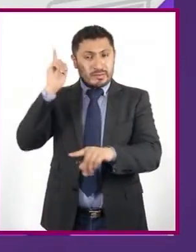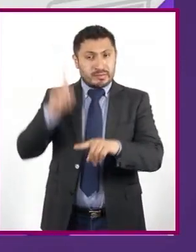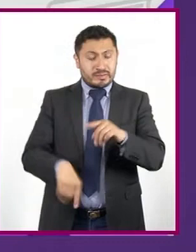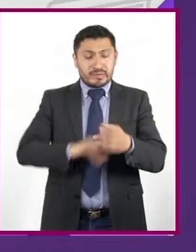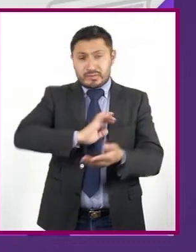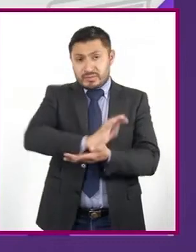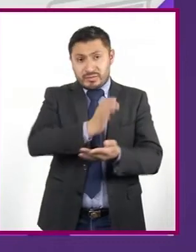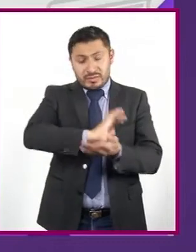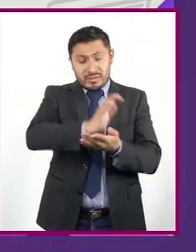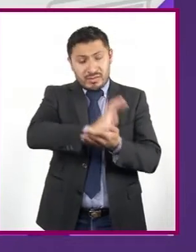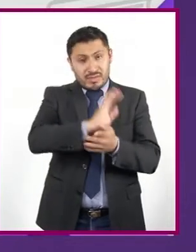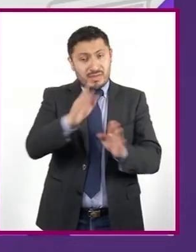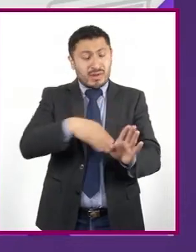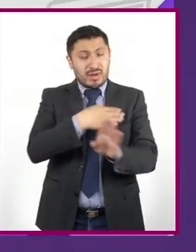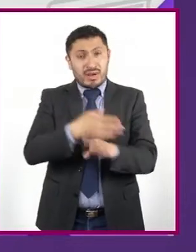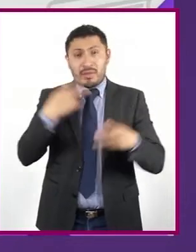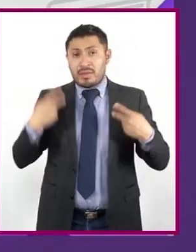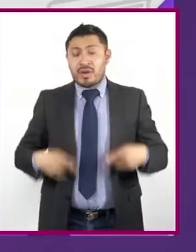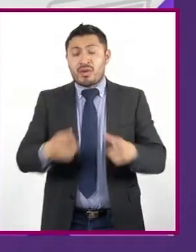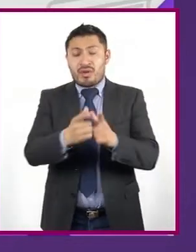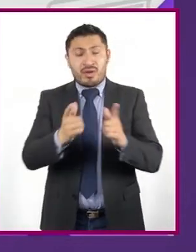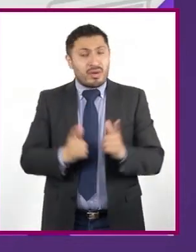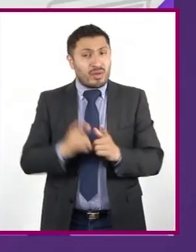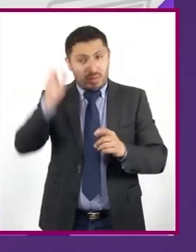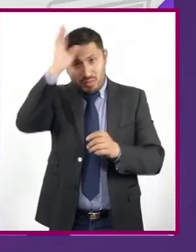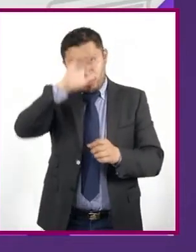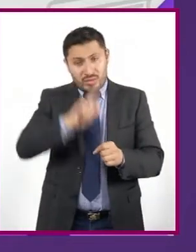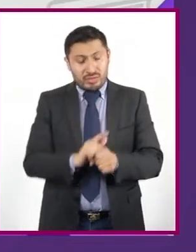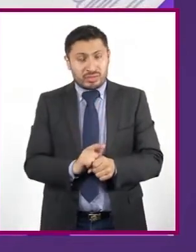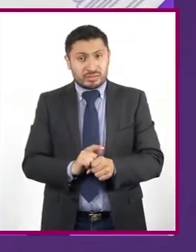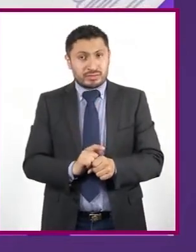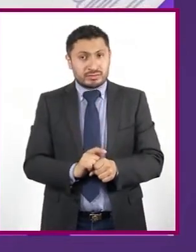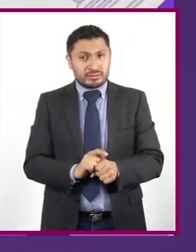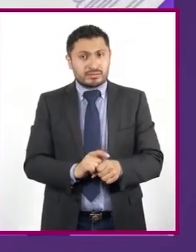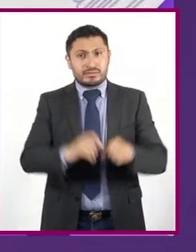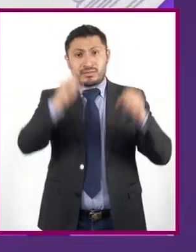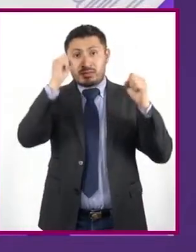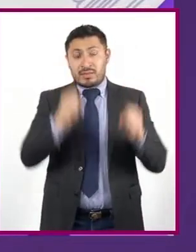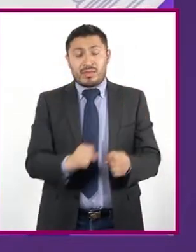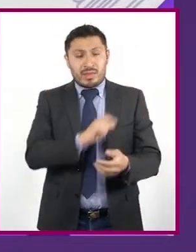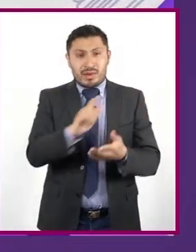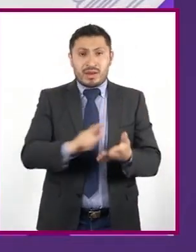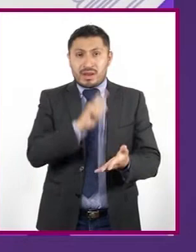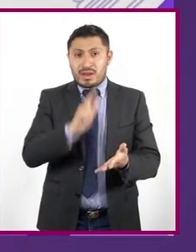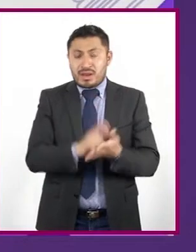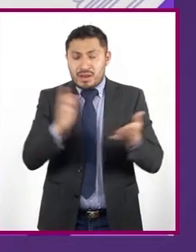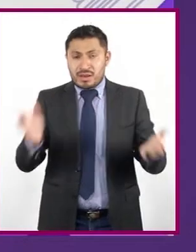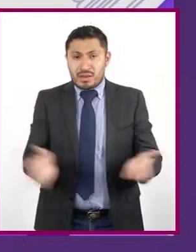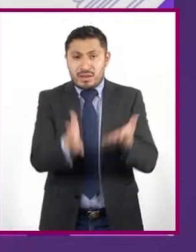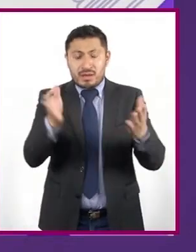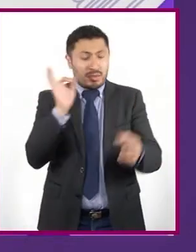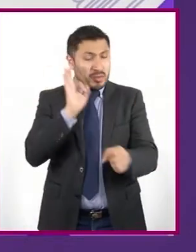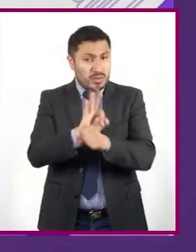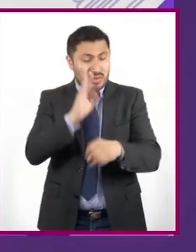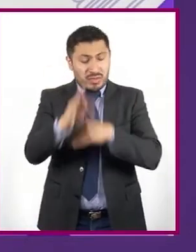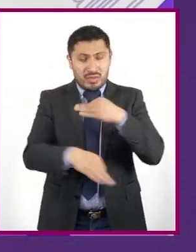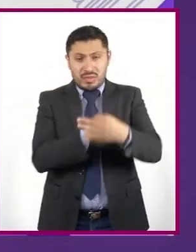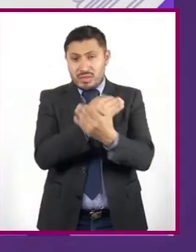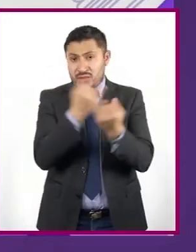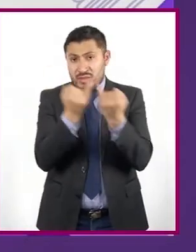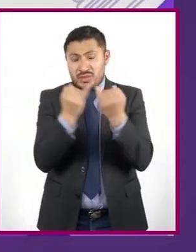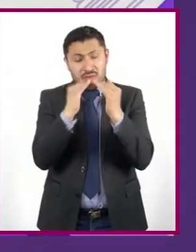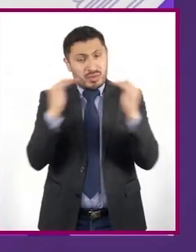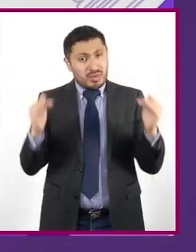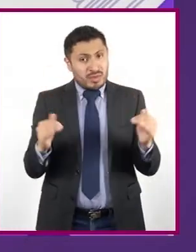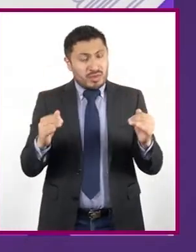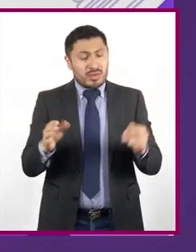contra personas, grupos o culturas, asegurar que las leyes protejan a todas y todos por igual